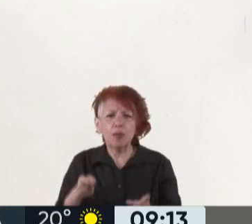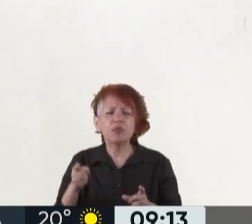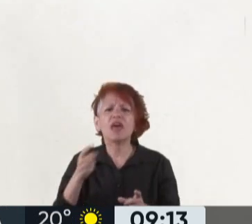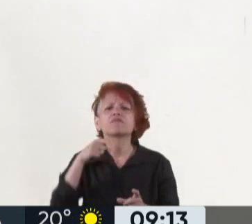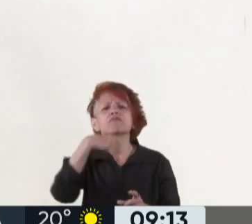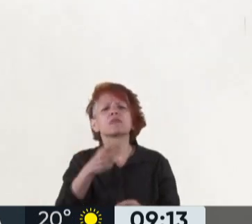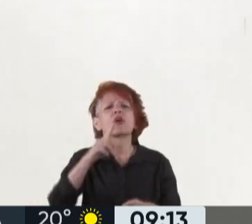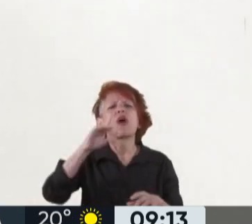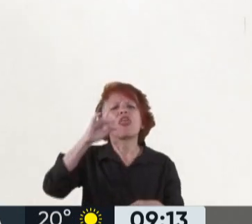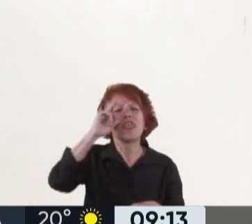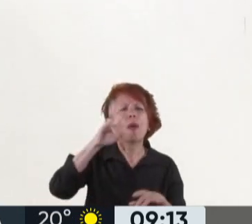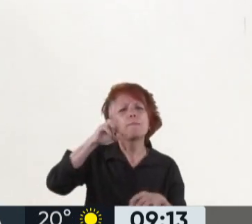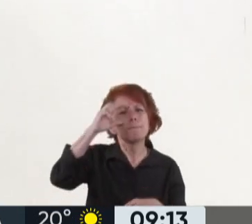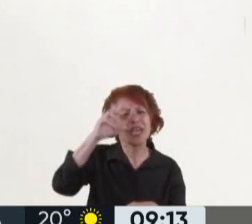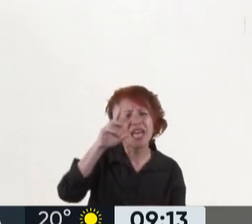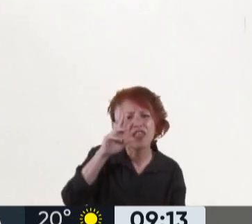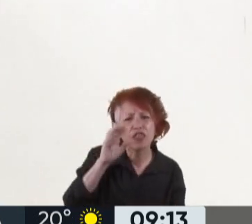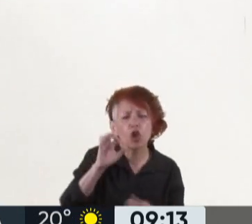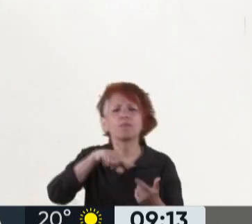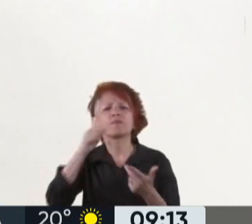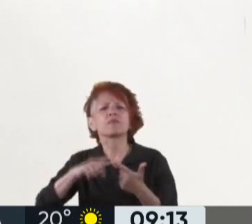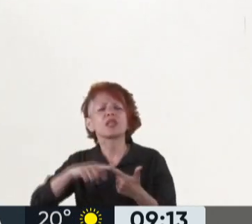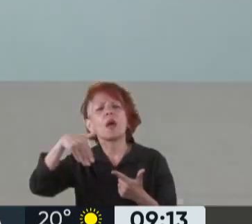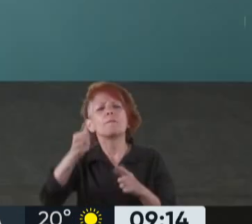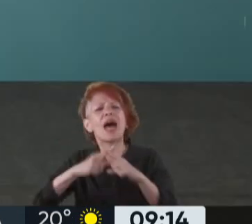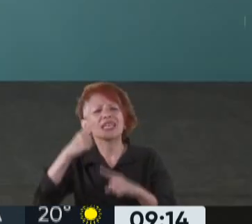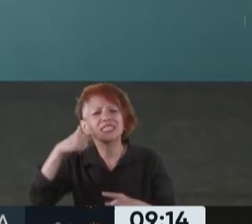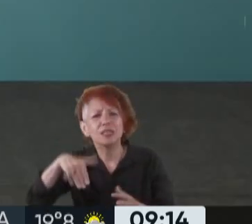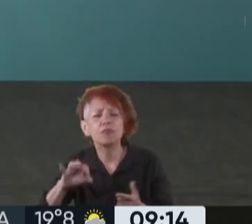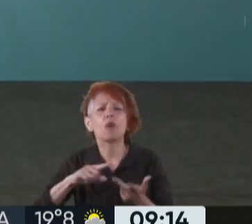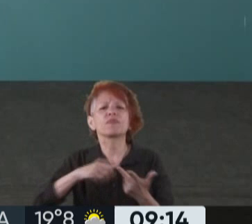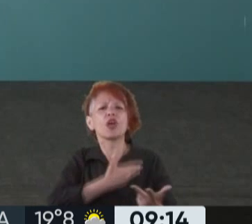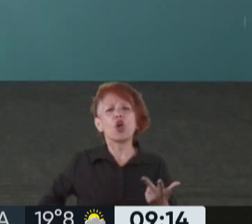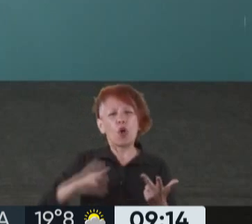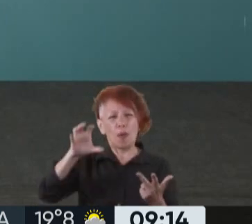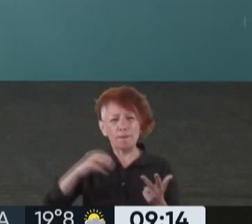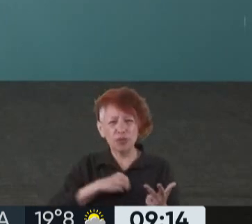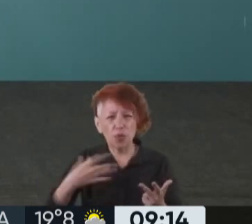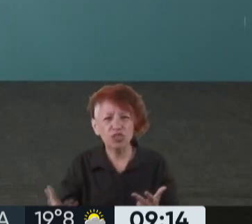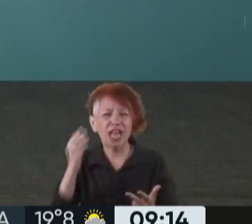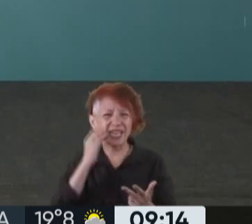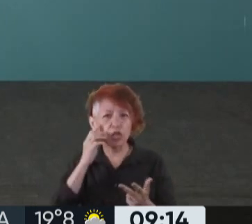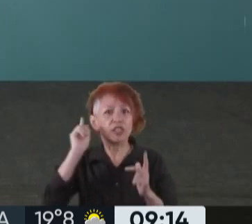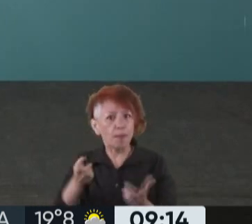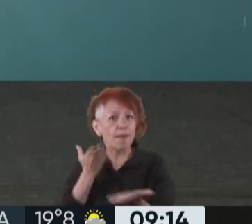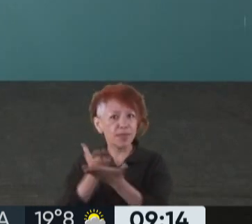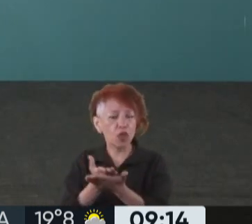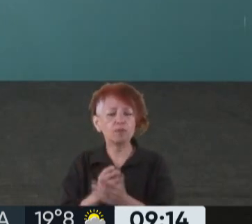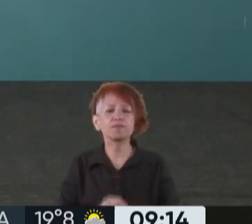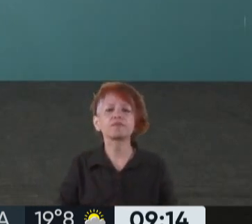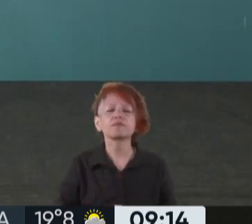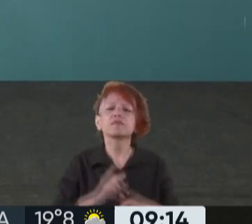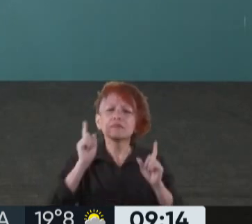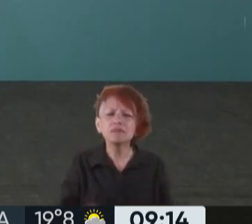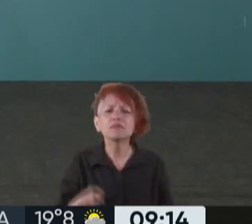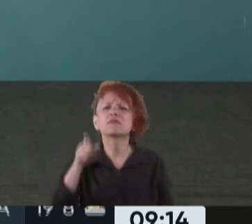Eduardo de Pedro, el diputado Máximo Kirchner y el gobernador Kicillof. Y en la misma línea, si usted puede reafirmar